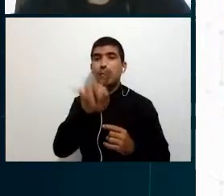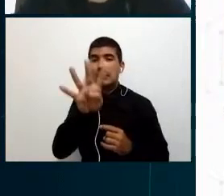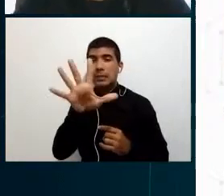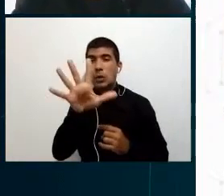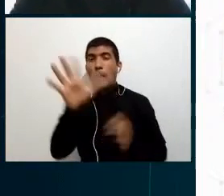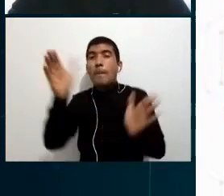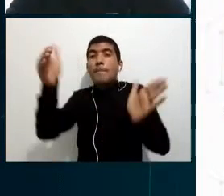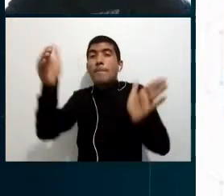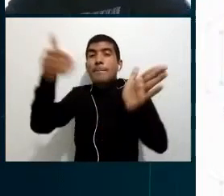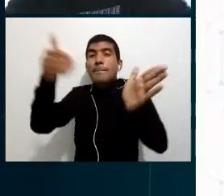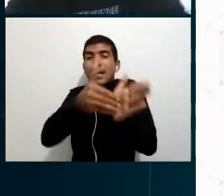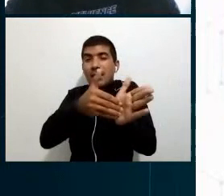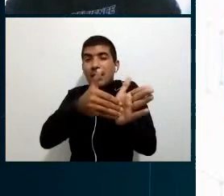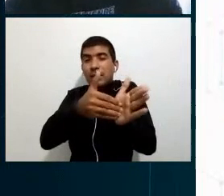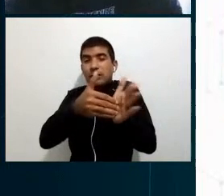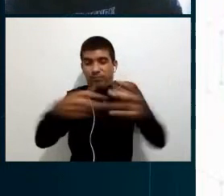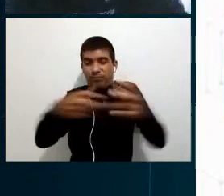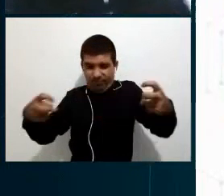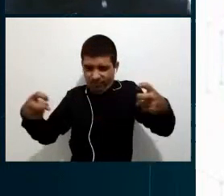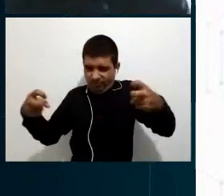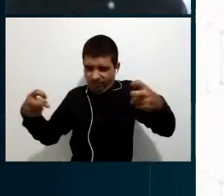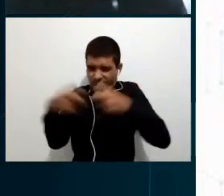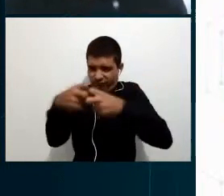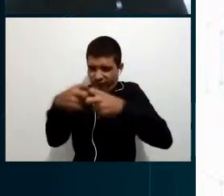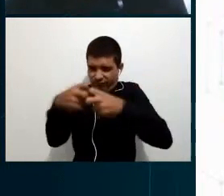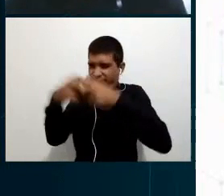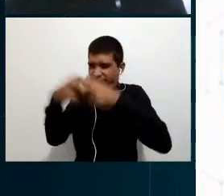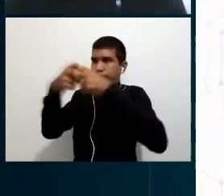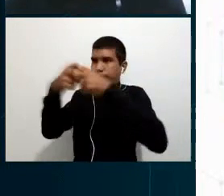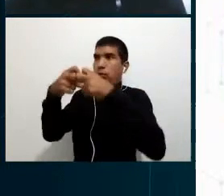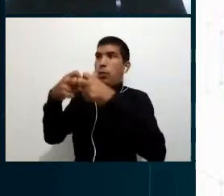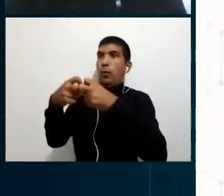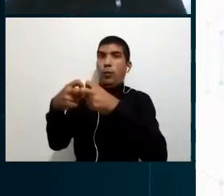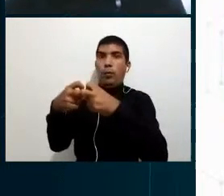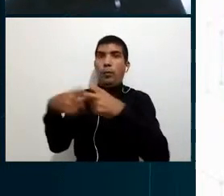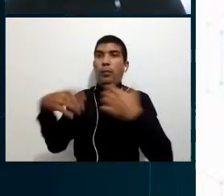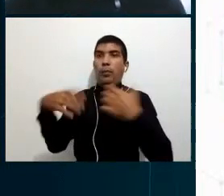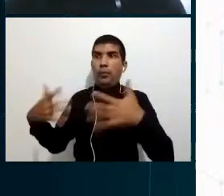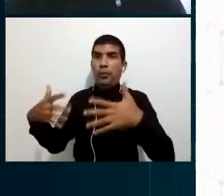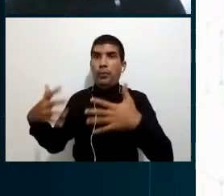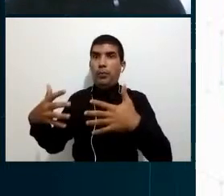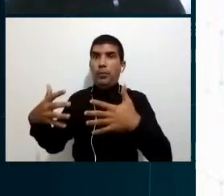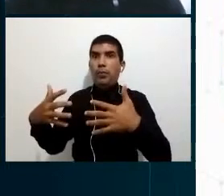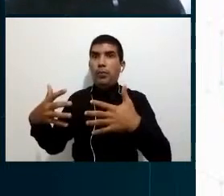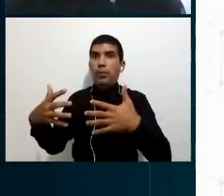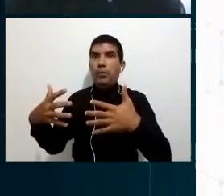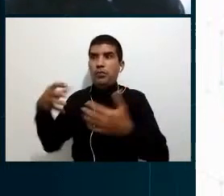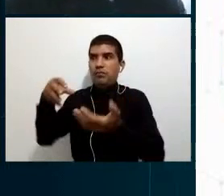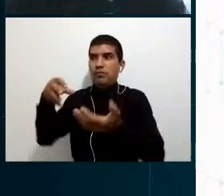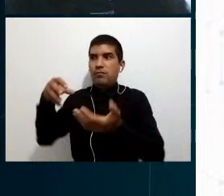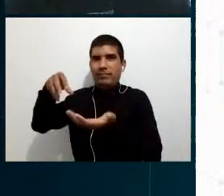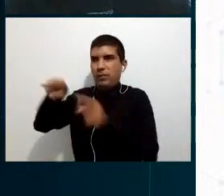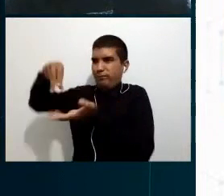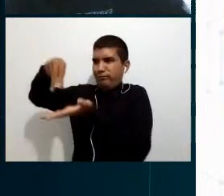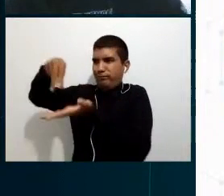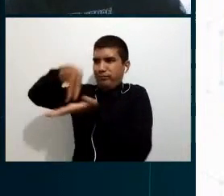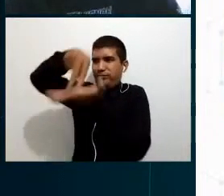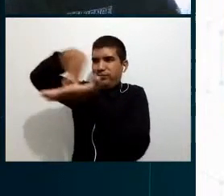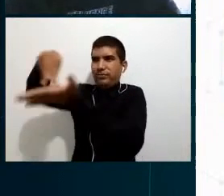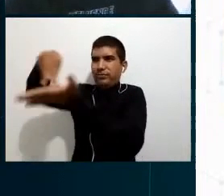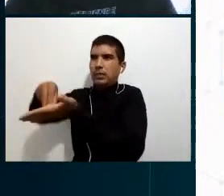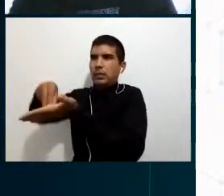de tensión. Cuenta con todas las certificaciones y pruebas para estar en el